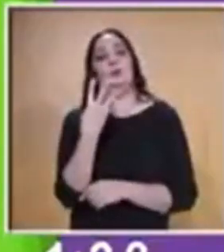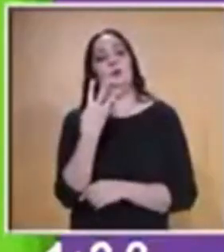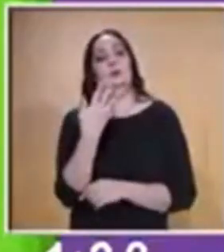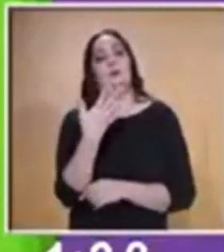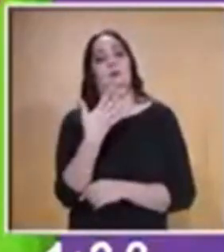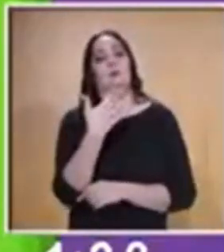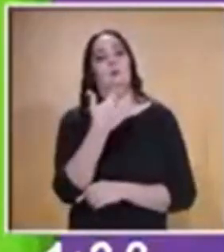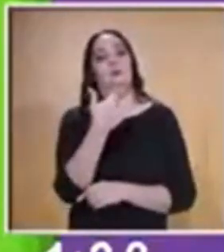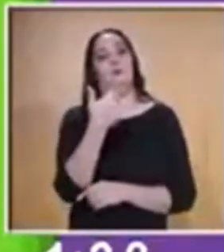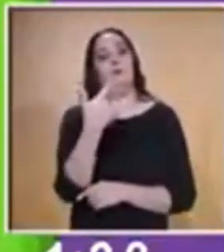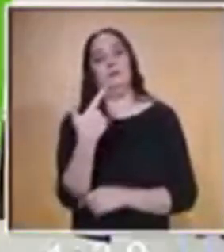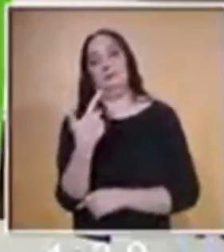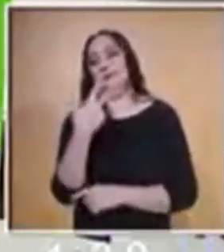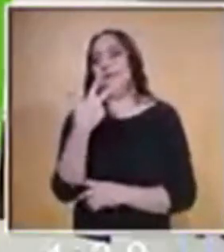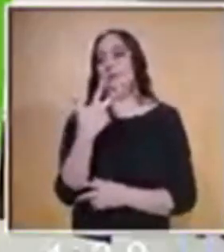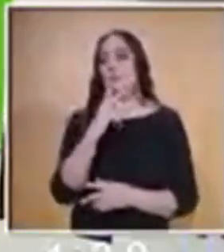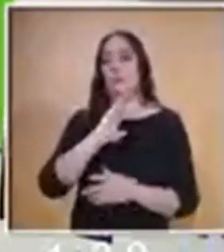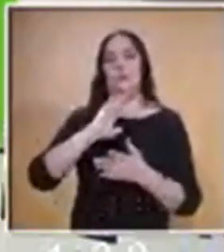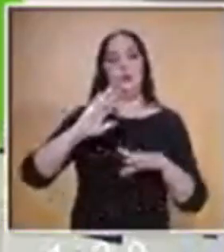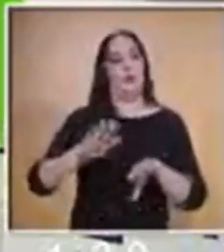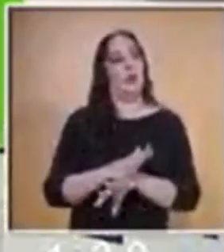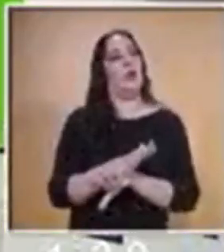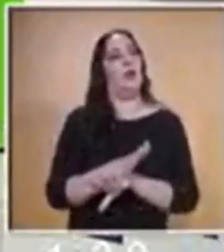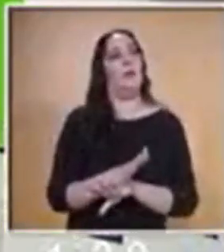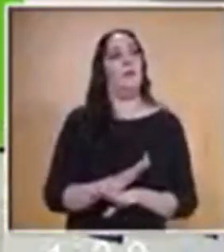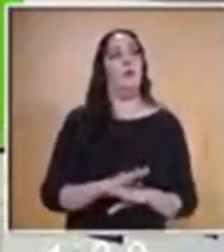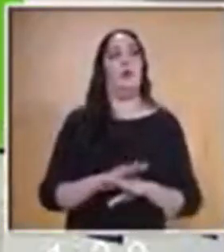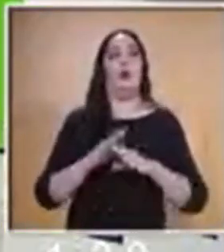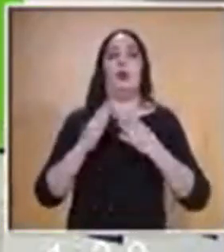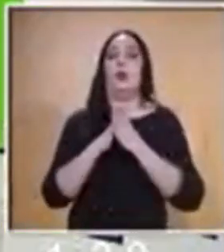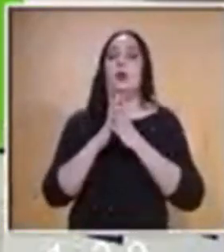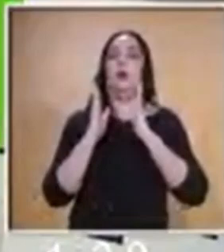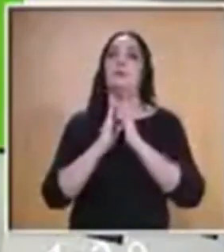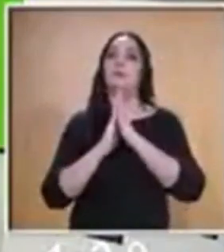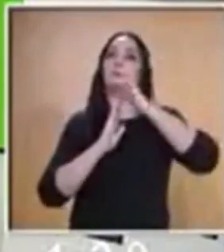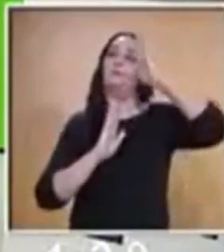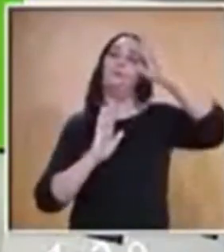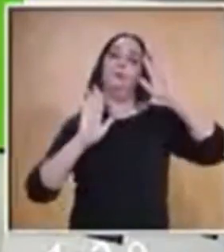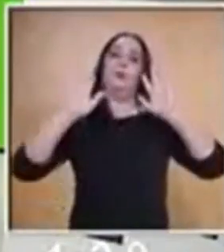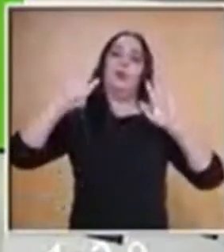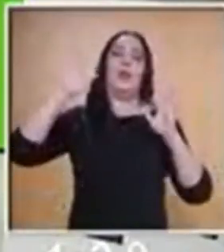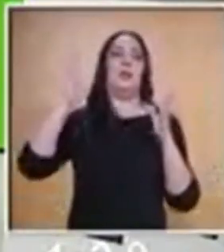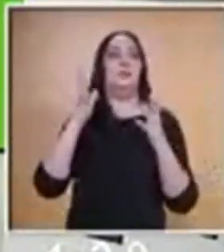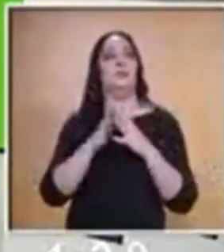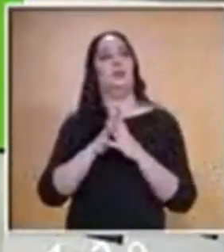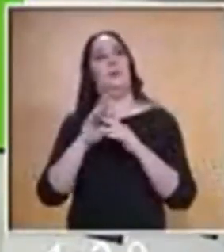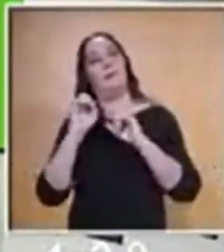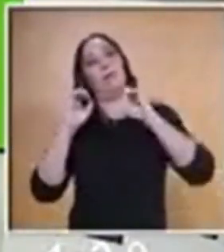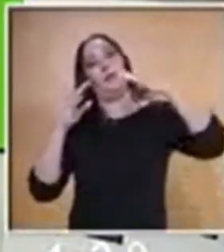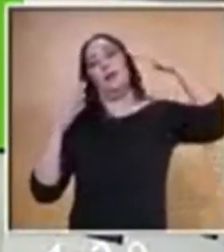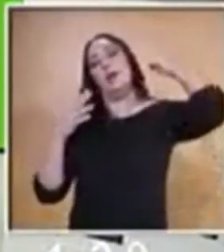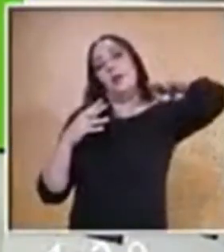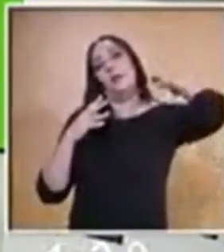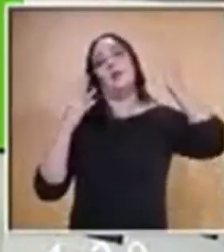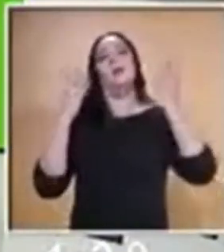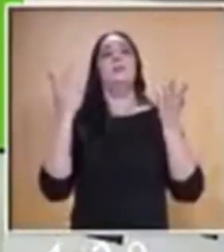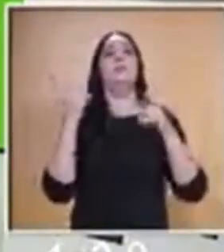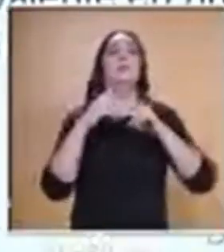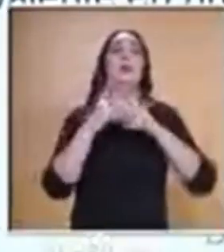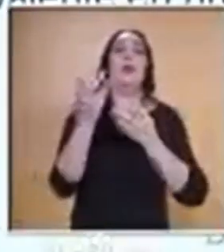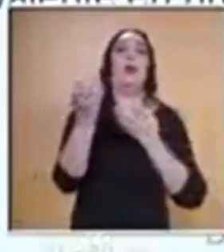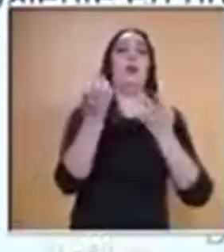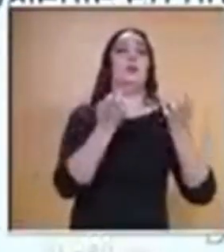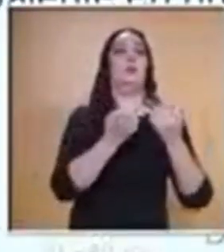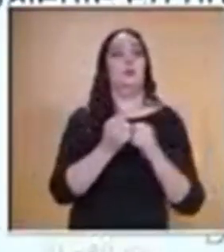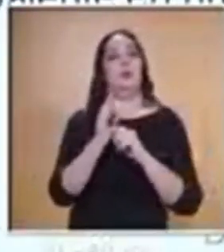4, 5, 6, 7, 8. Estiramos el brazo hacia arriba, hacia el otro lado de nuestra cabeza y otra